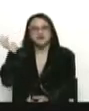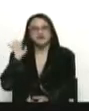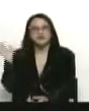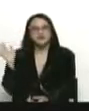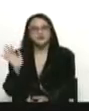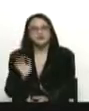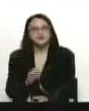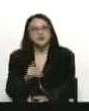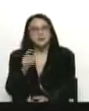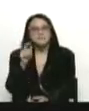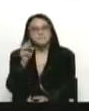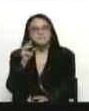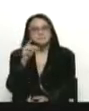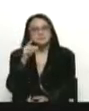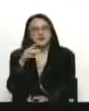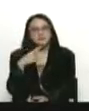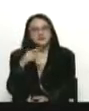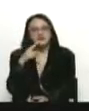Putin.